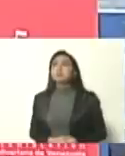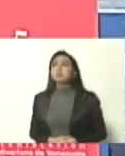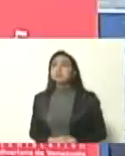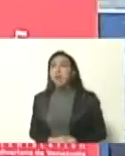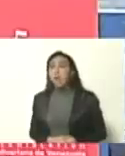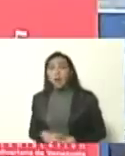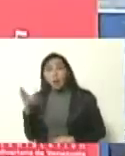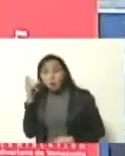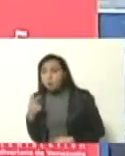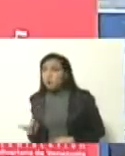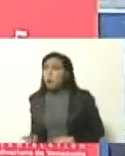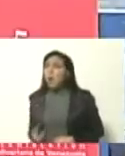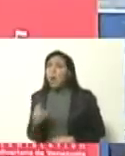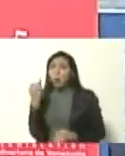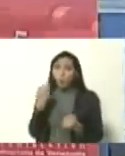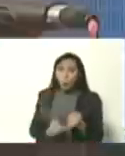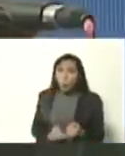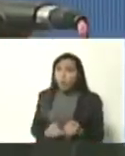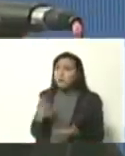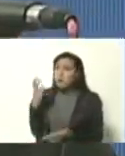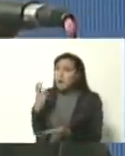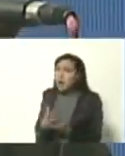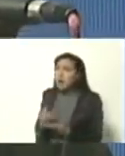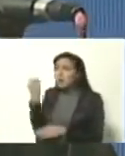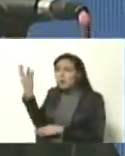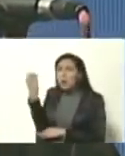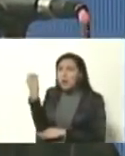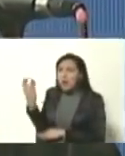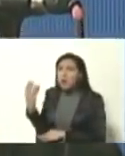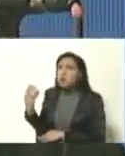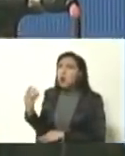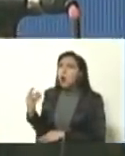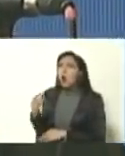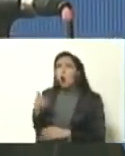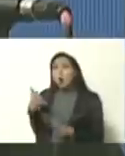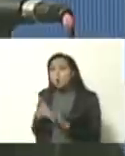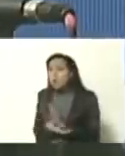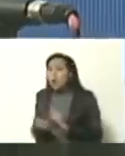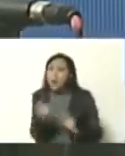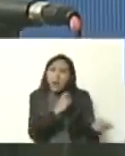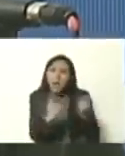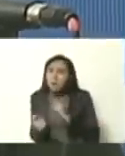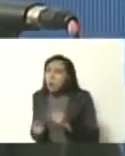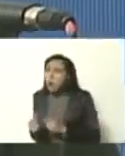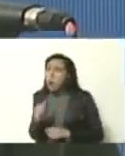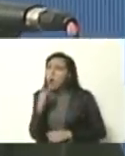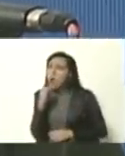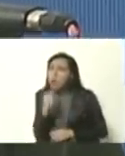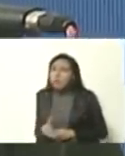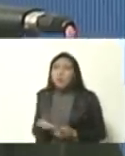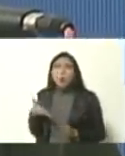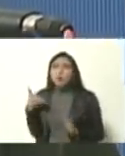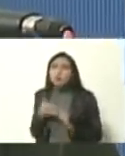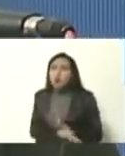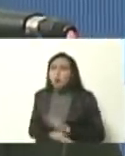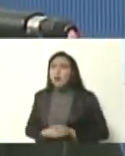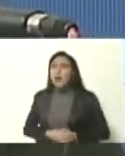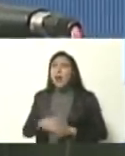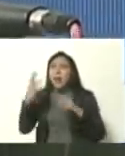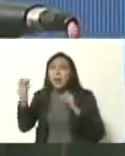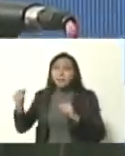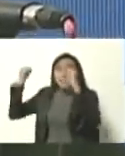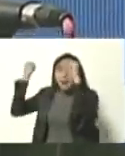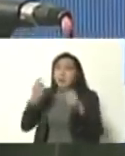usted en la última rueda de prensa o en la última declaración que tuvo ante la prensa, ante los medios, señaló cómo desde la Embajada de